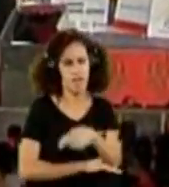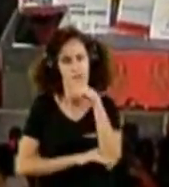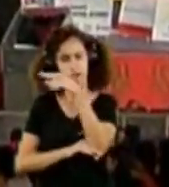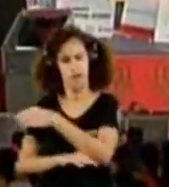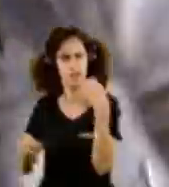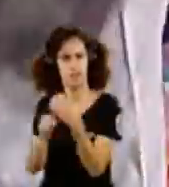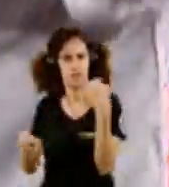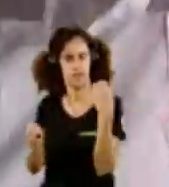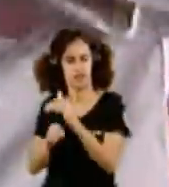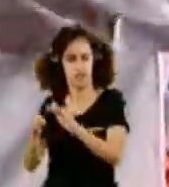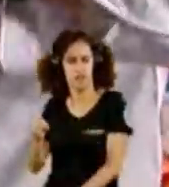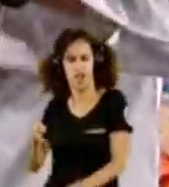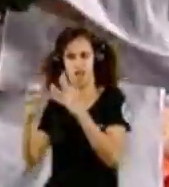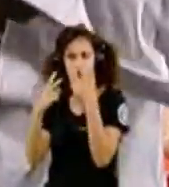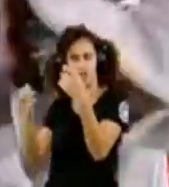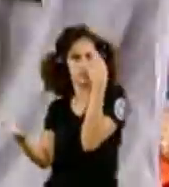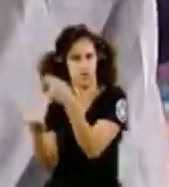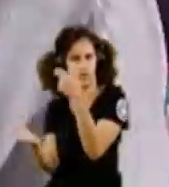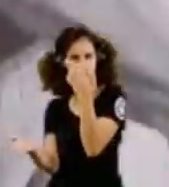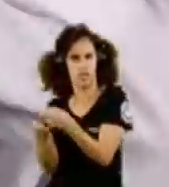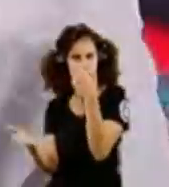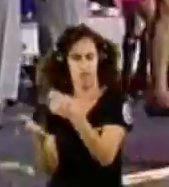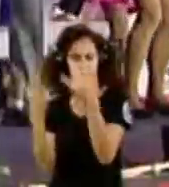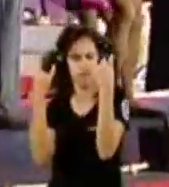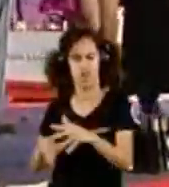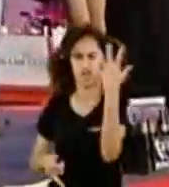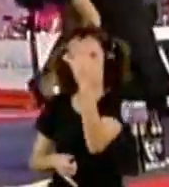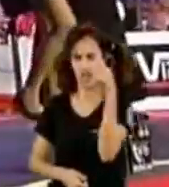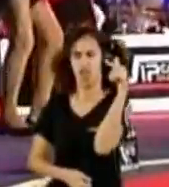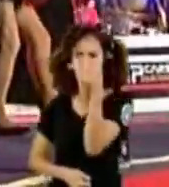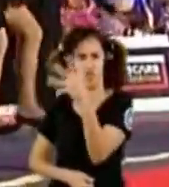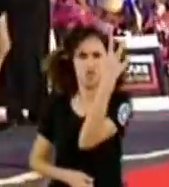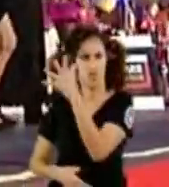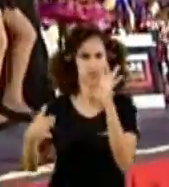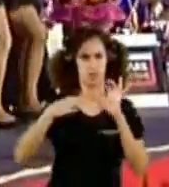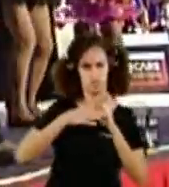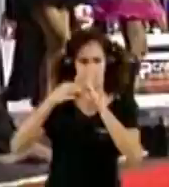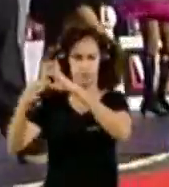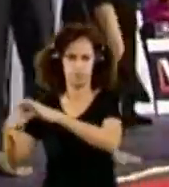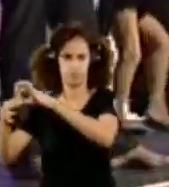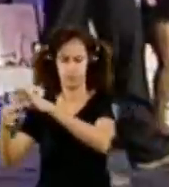vida hipotecado a esta fiesta la llamamos. Ellos son mi carnaval.